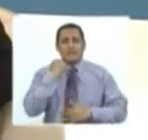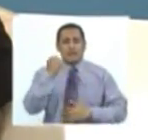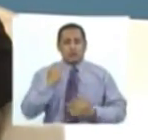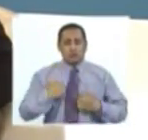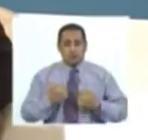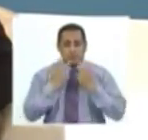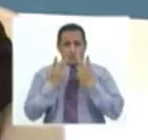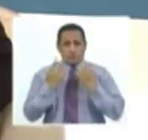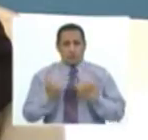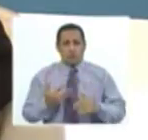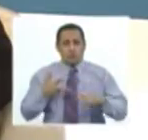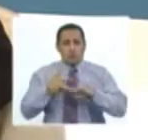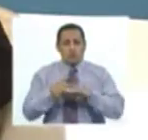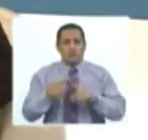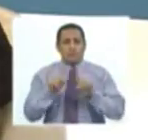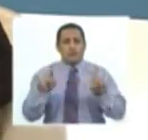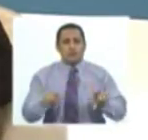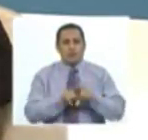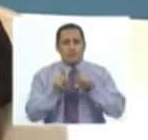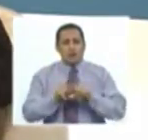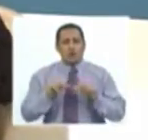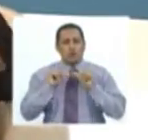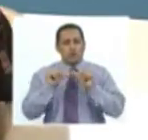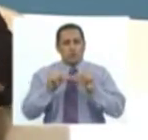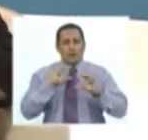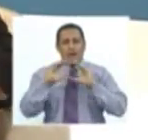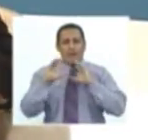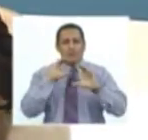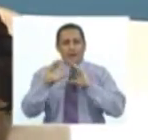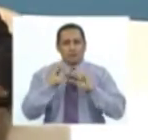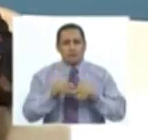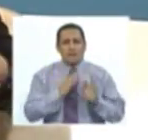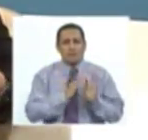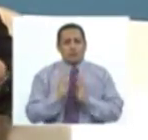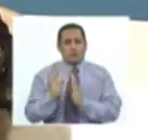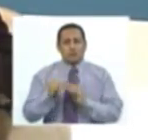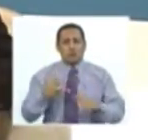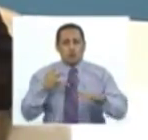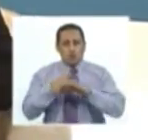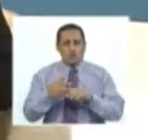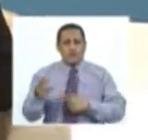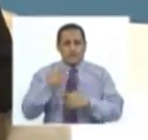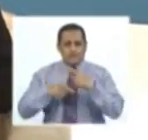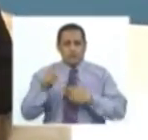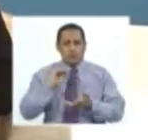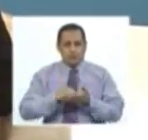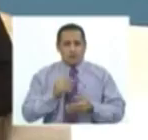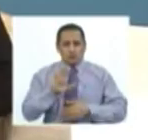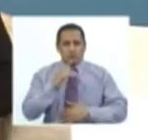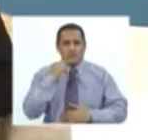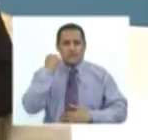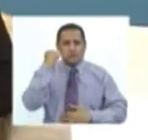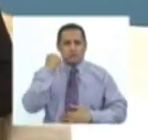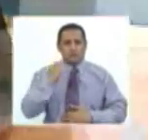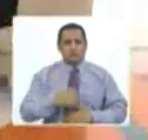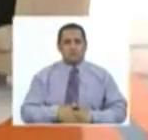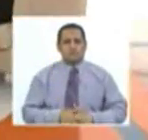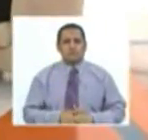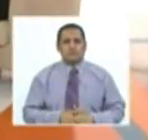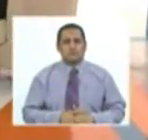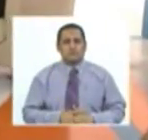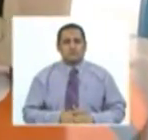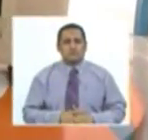vamos a ir a la pausa, si me permite, pero seguimos hablando del debido proceso. Pausa y regresamos rapidito en Tus Derechos.